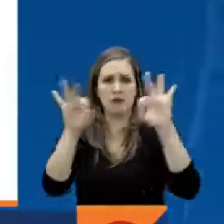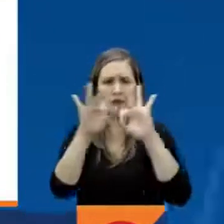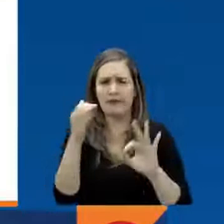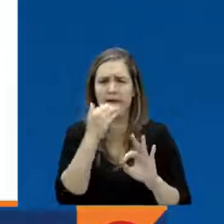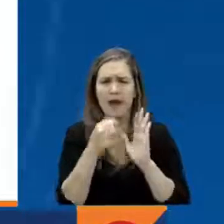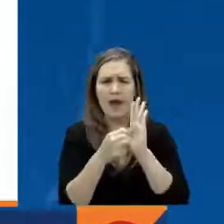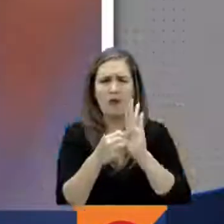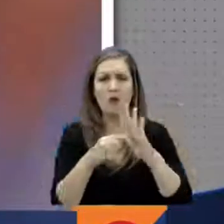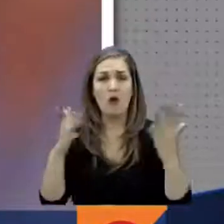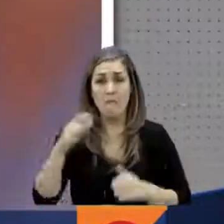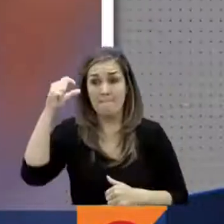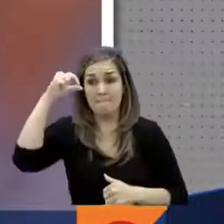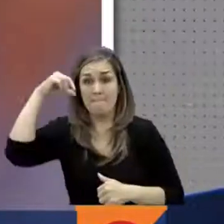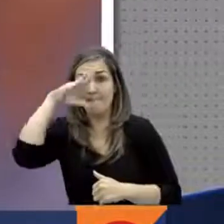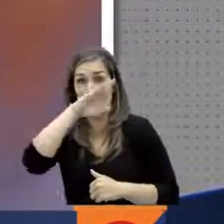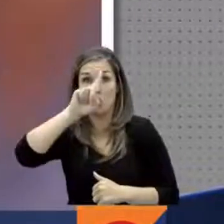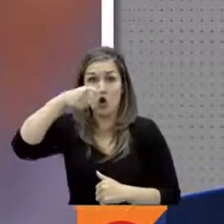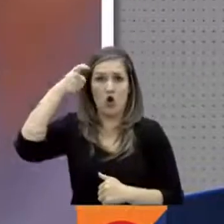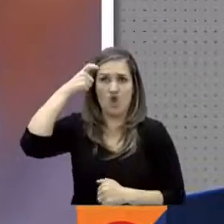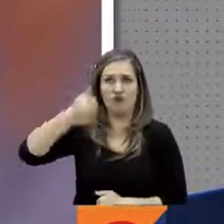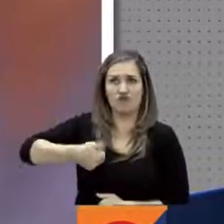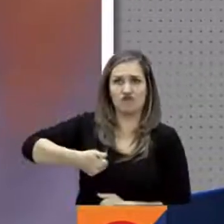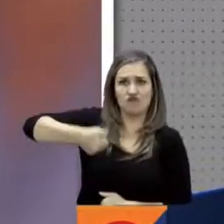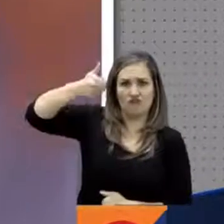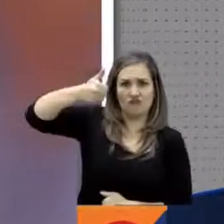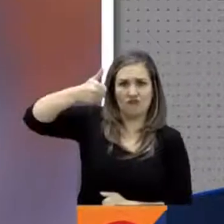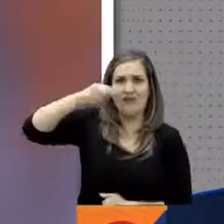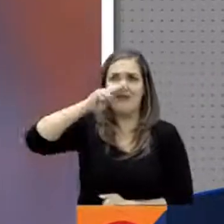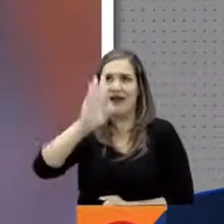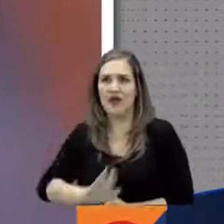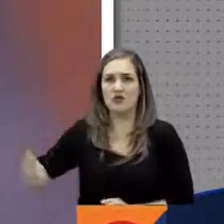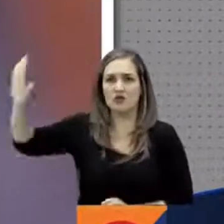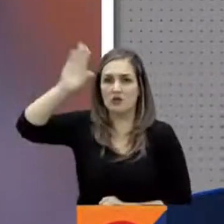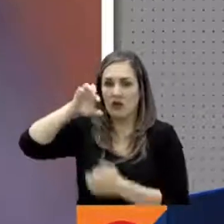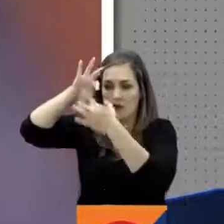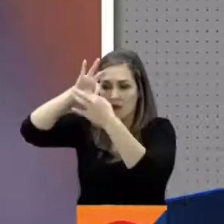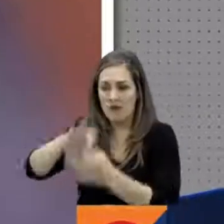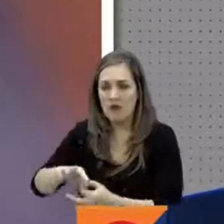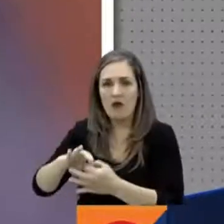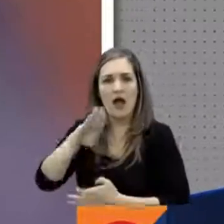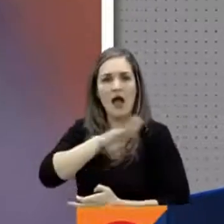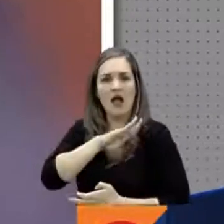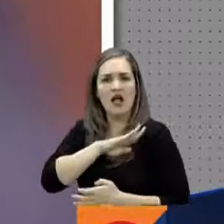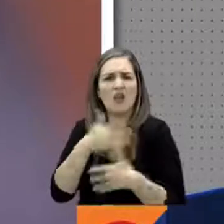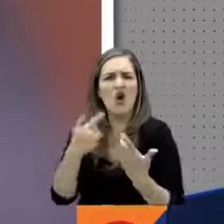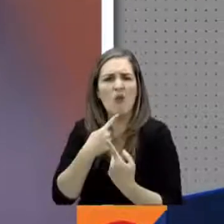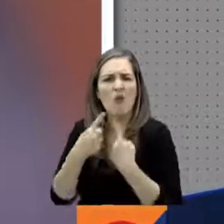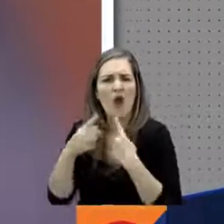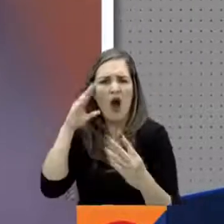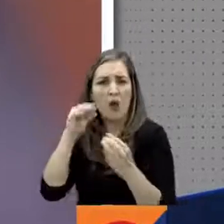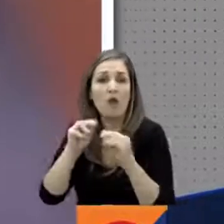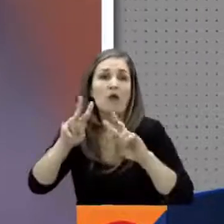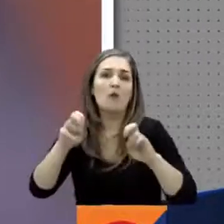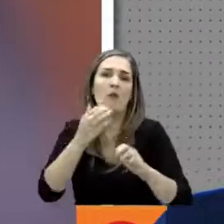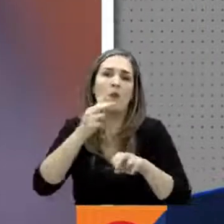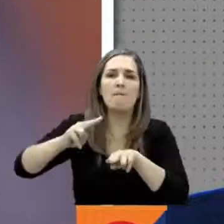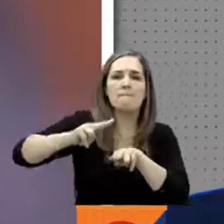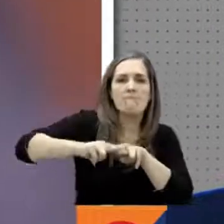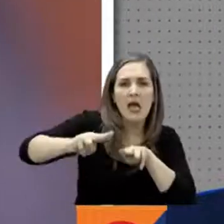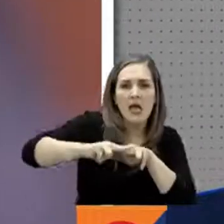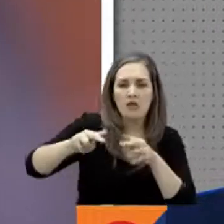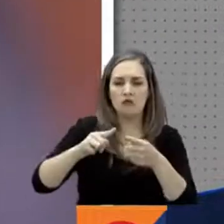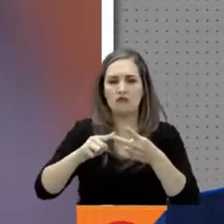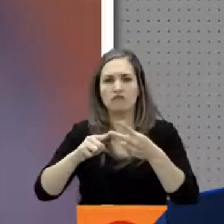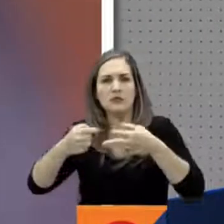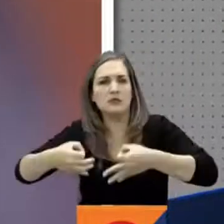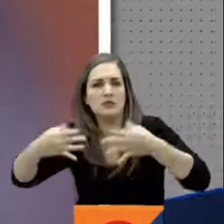ser esa articulación entre los dos gobiernos, el local y el nacional. Temas como el metro de Bogotá, la seguridad y el